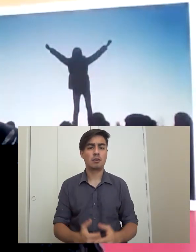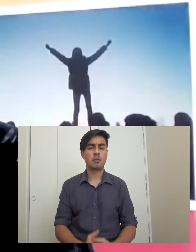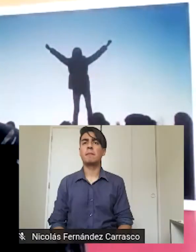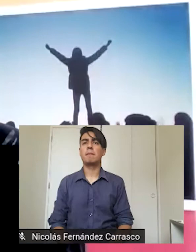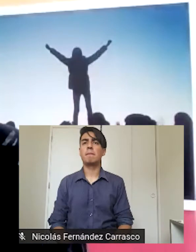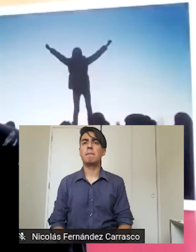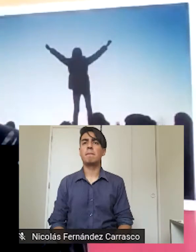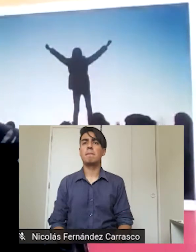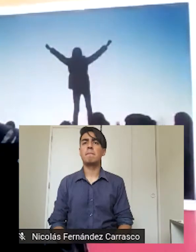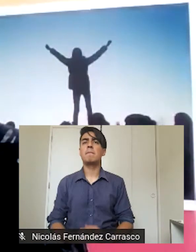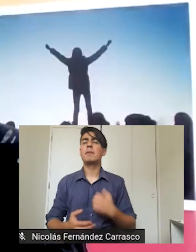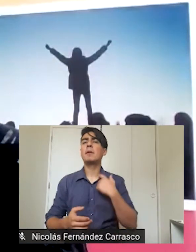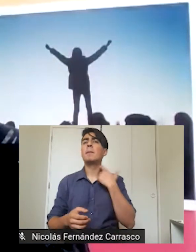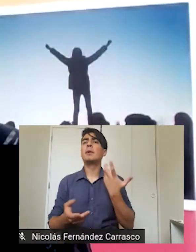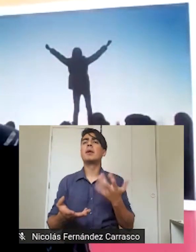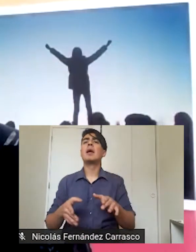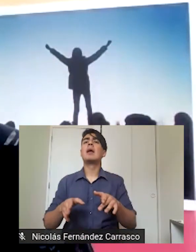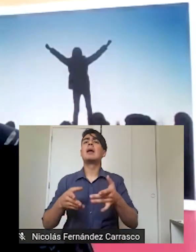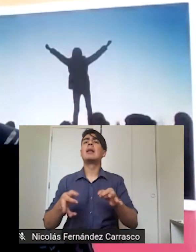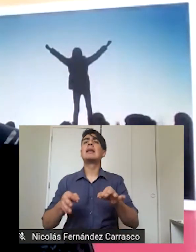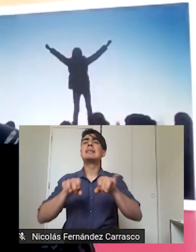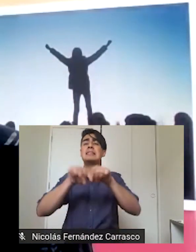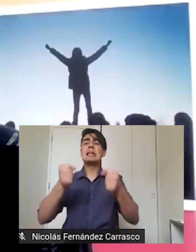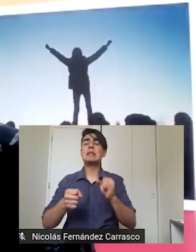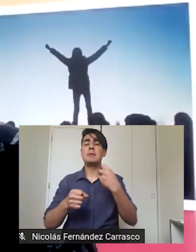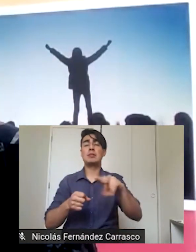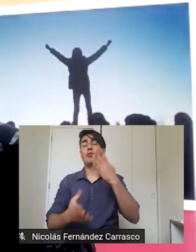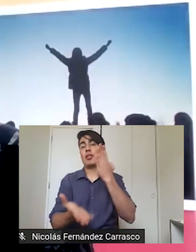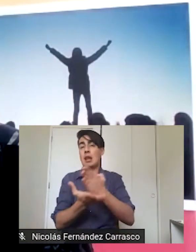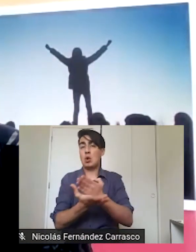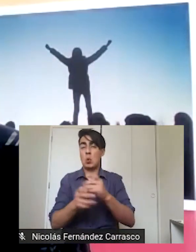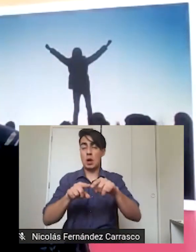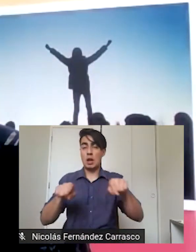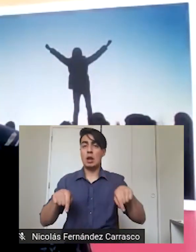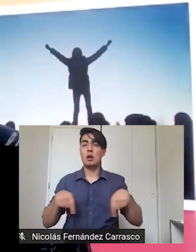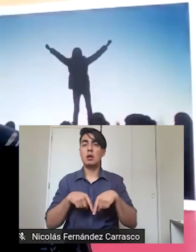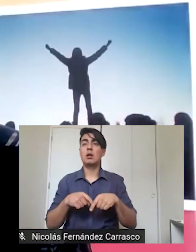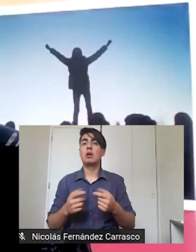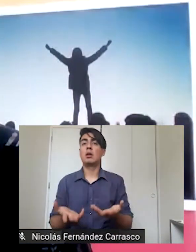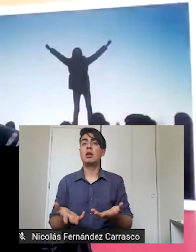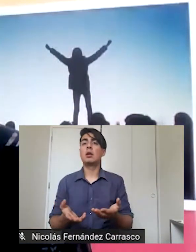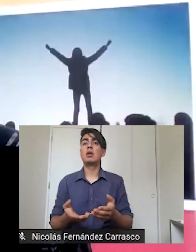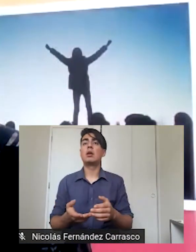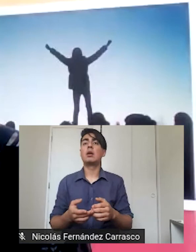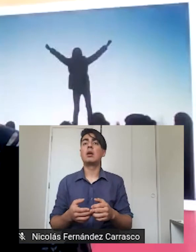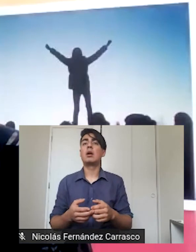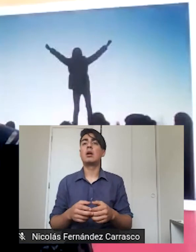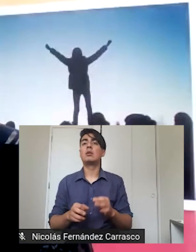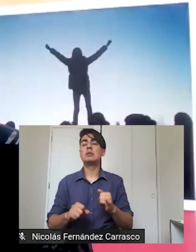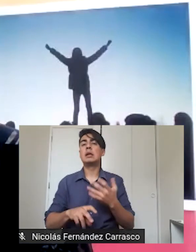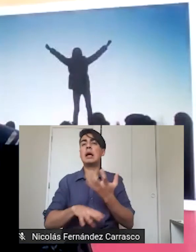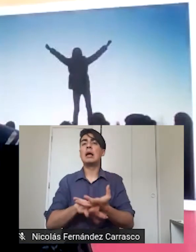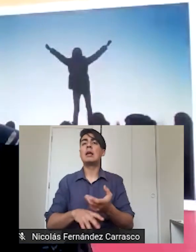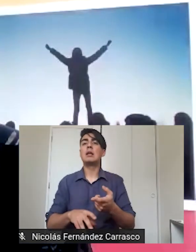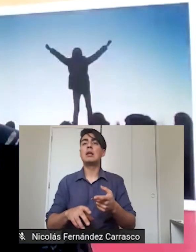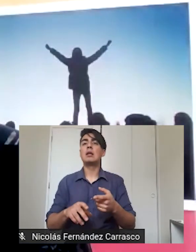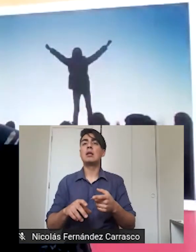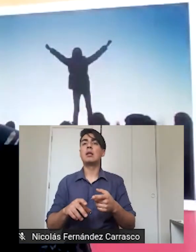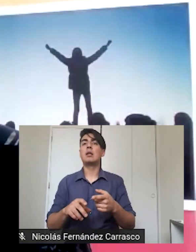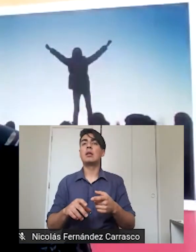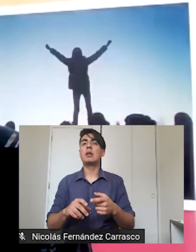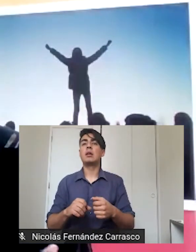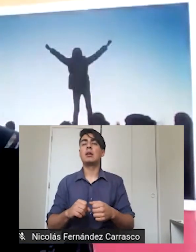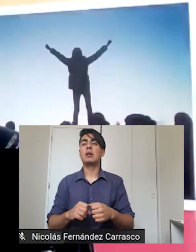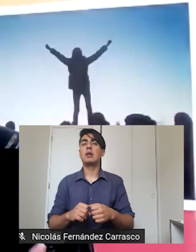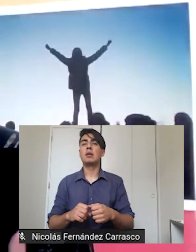Porque el sistema de escuelas es lo que se supone que deben hacer. O sea, hay ejercicios